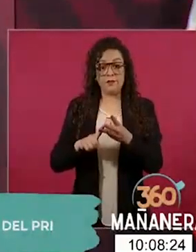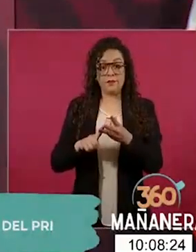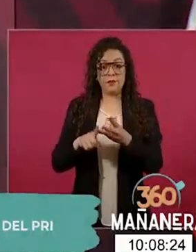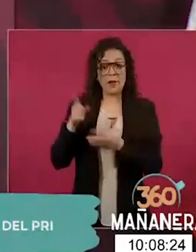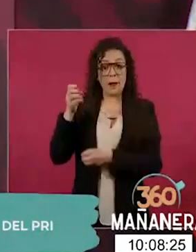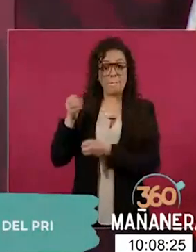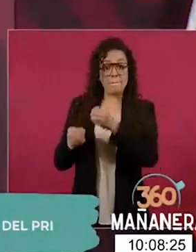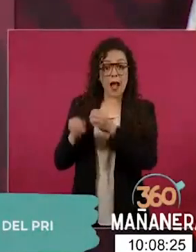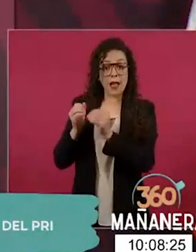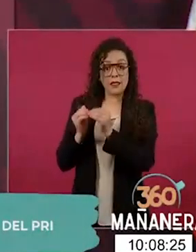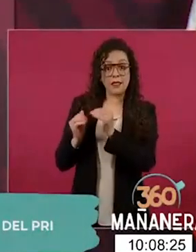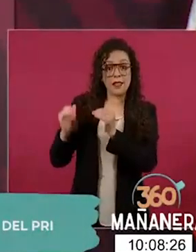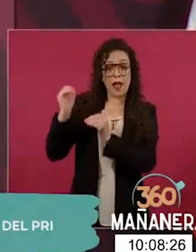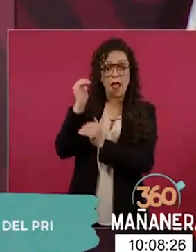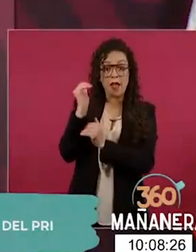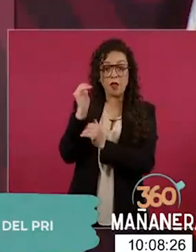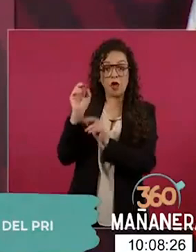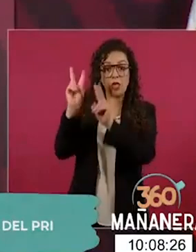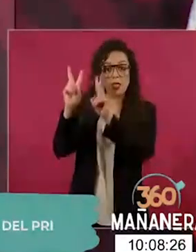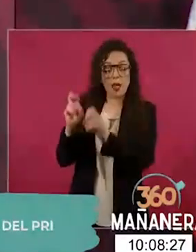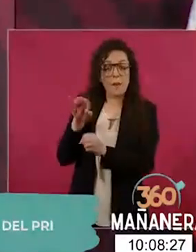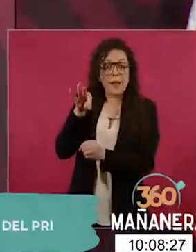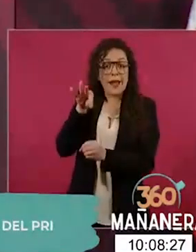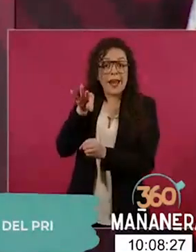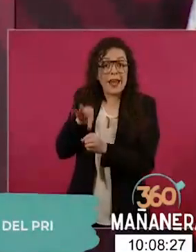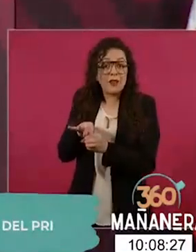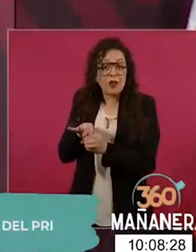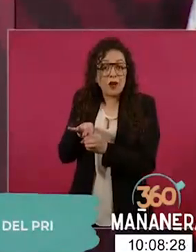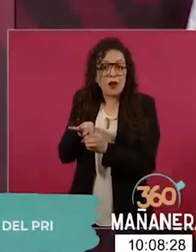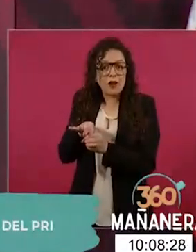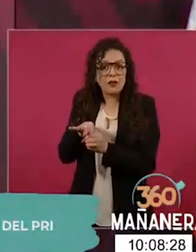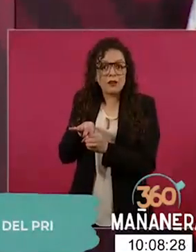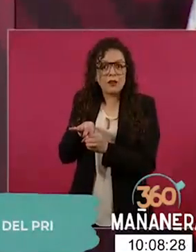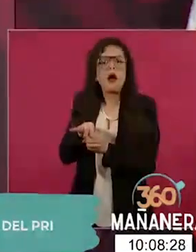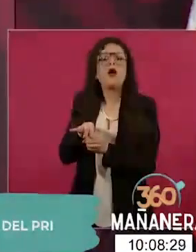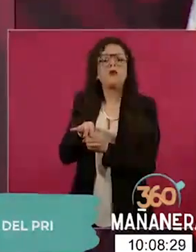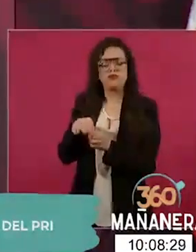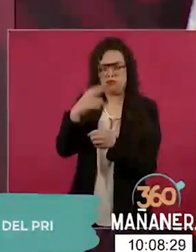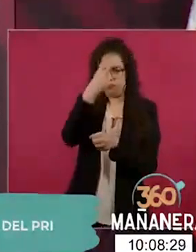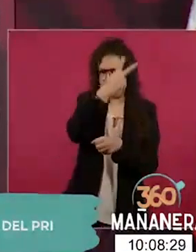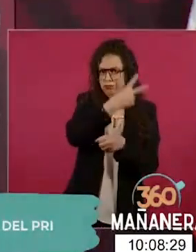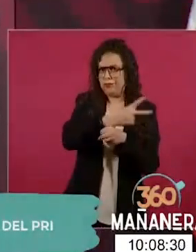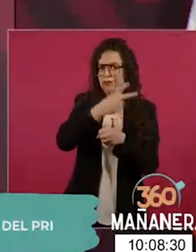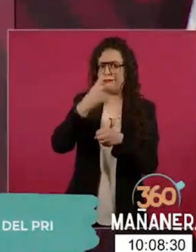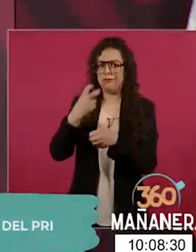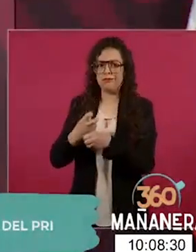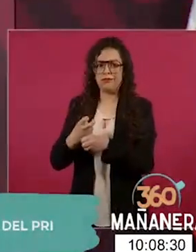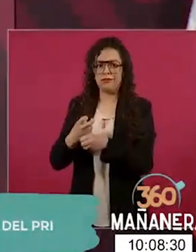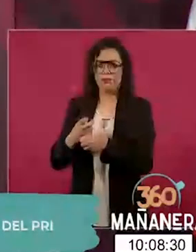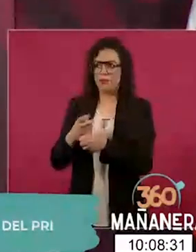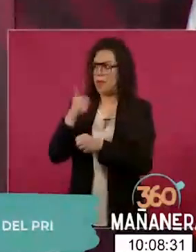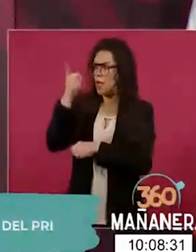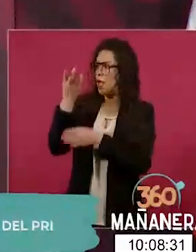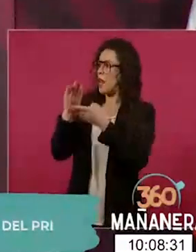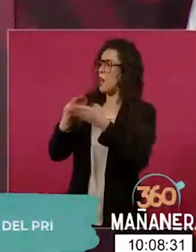electorales a una reunión con el presidente de un partido